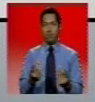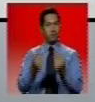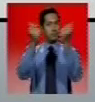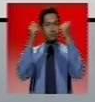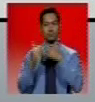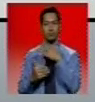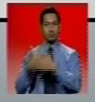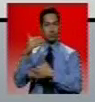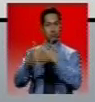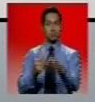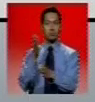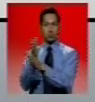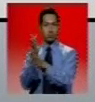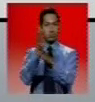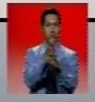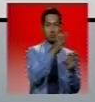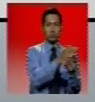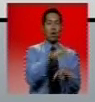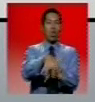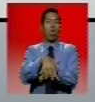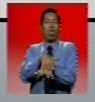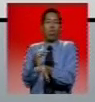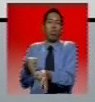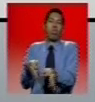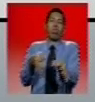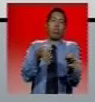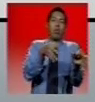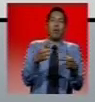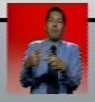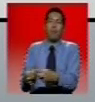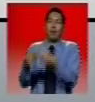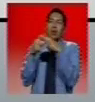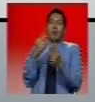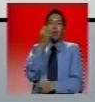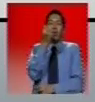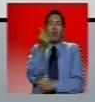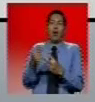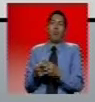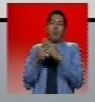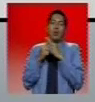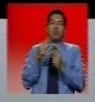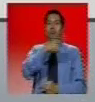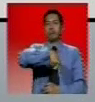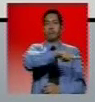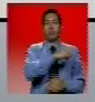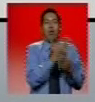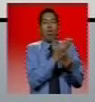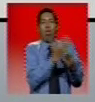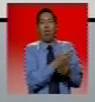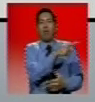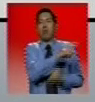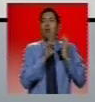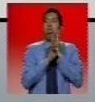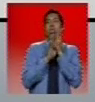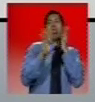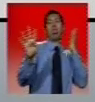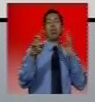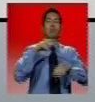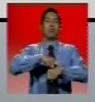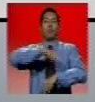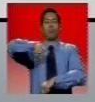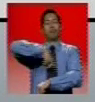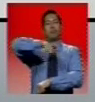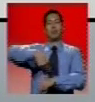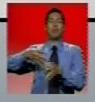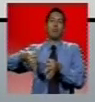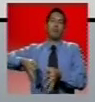procedimiento caducó de turnos para entrega de préstamos con graves molestias a afiliados el director del ihss para prohibir